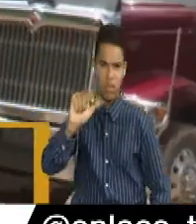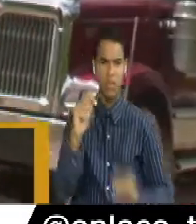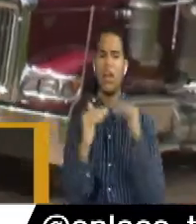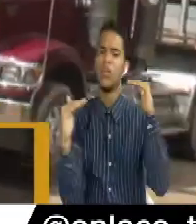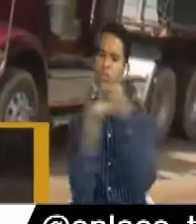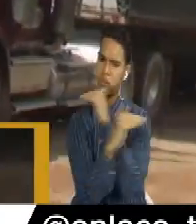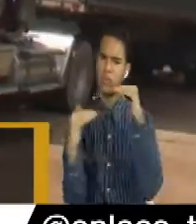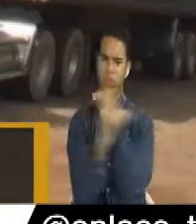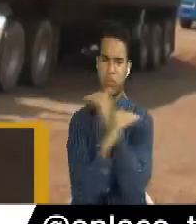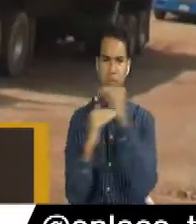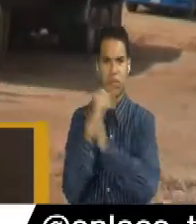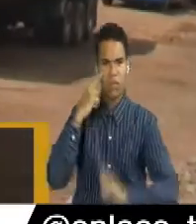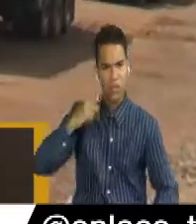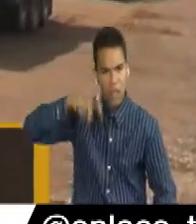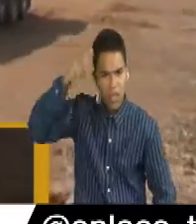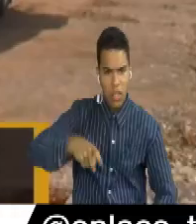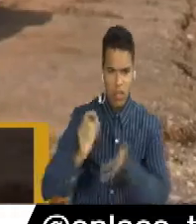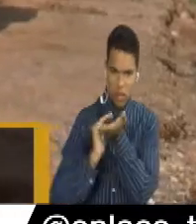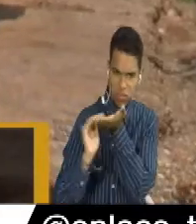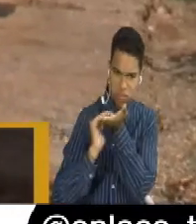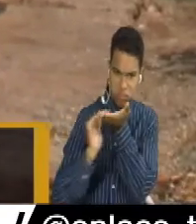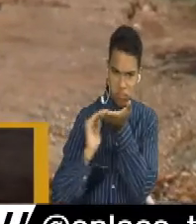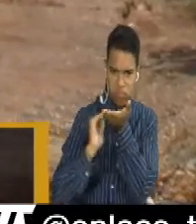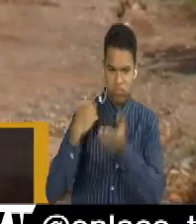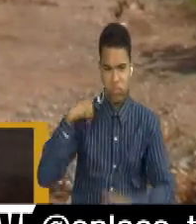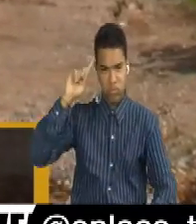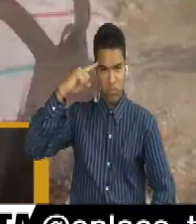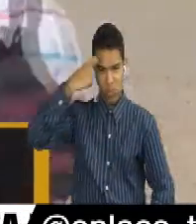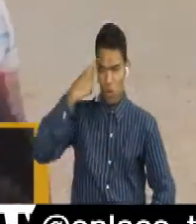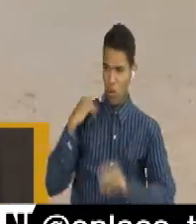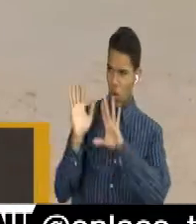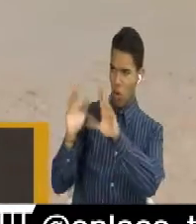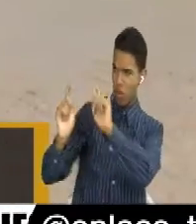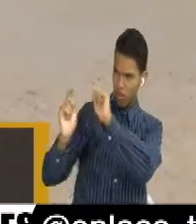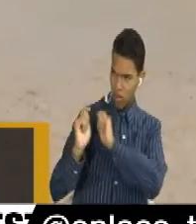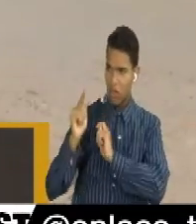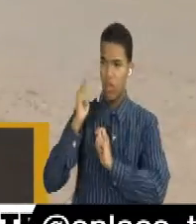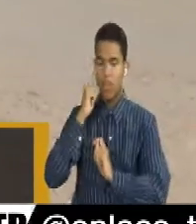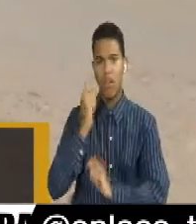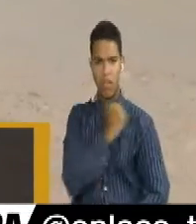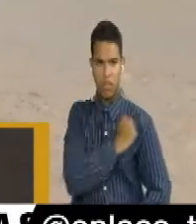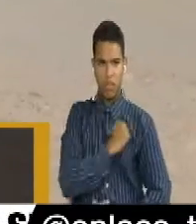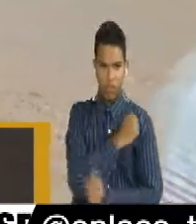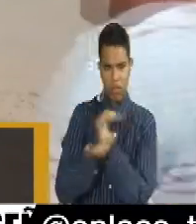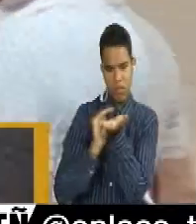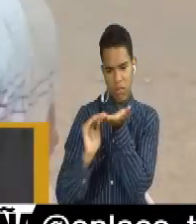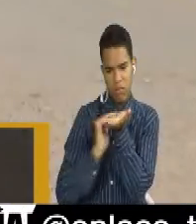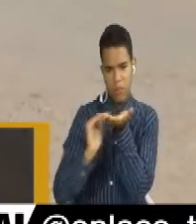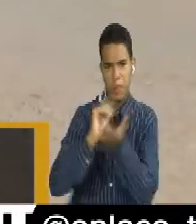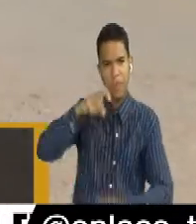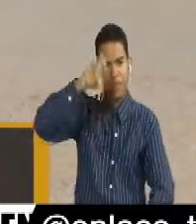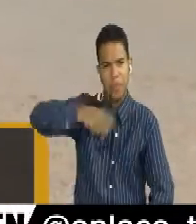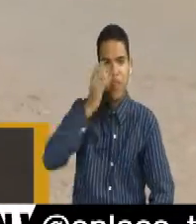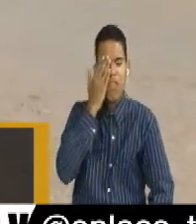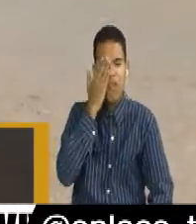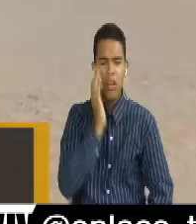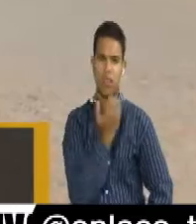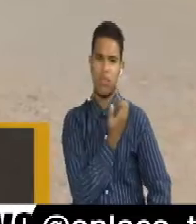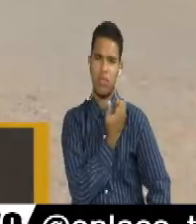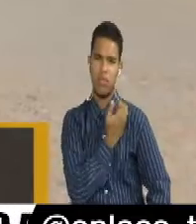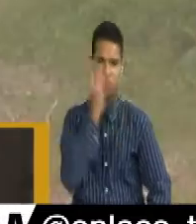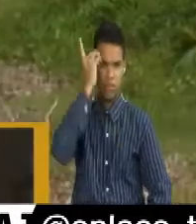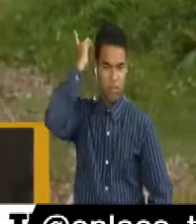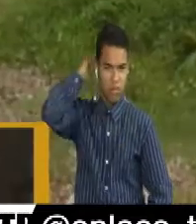herradura pidieron la intervención de las autoridades competentes. Estamos exigiendo que haga presencia la administración municipal, la